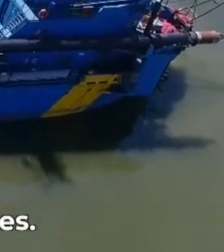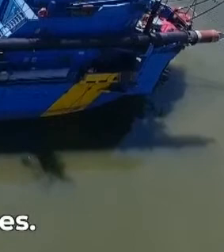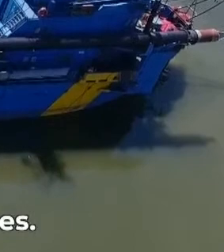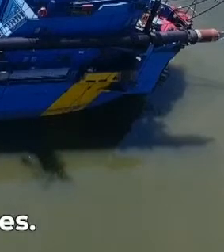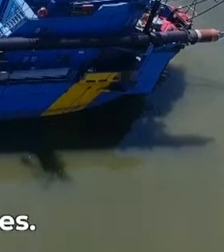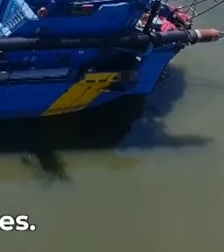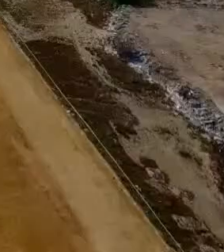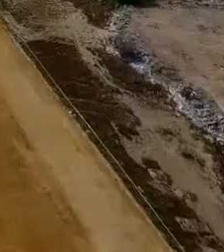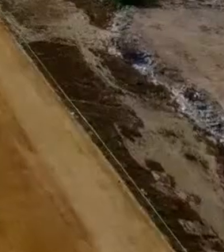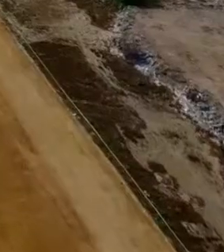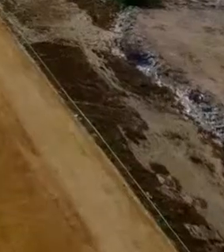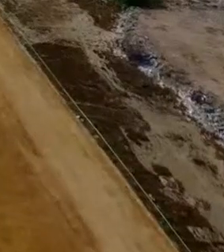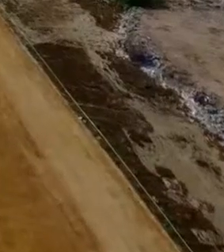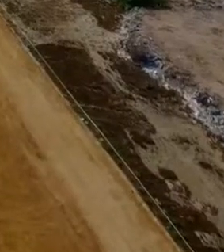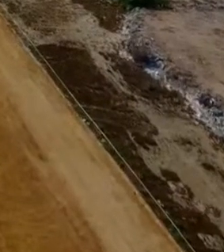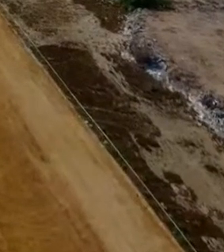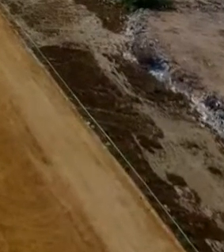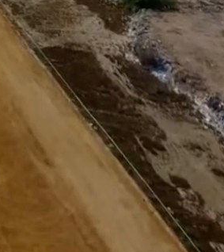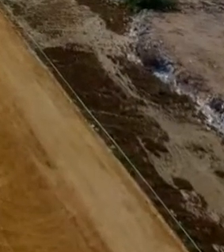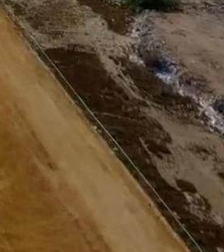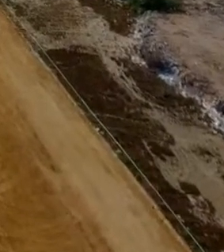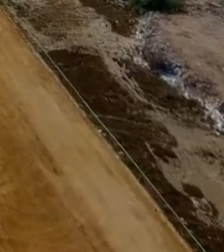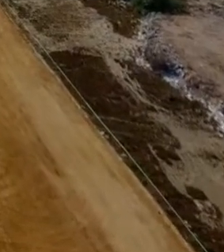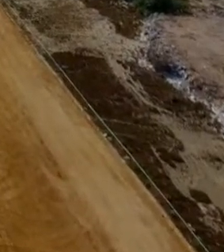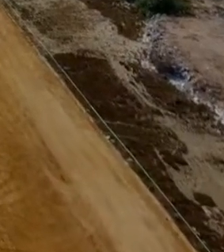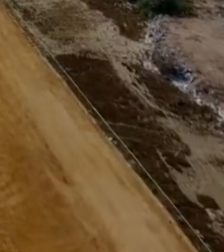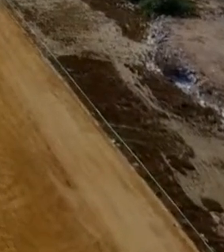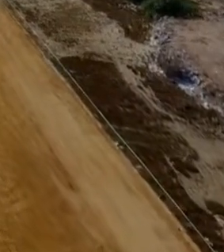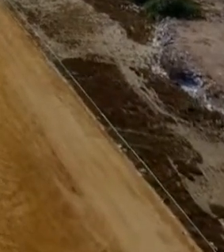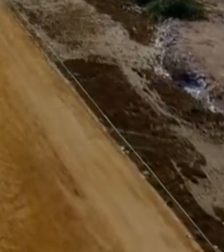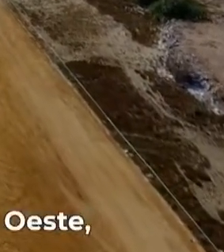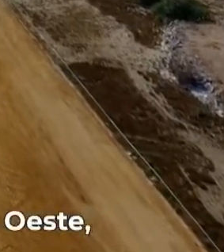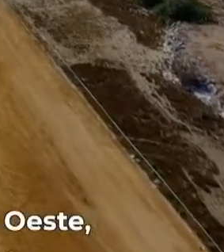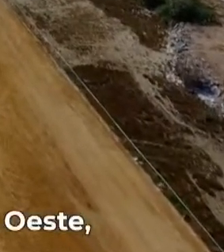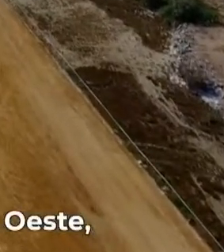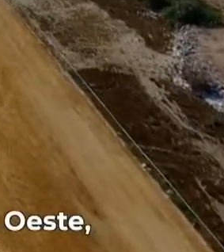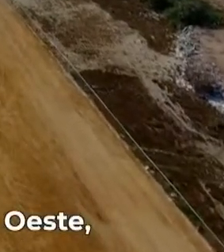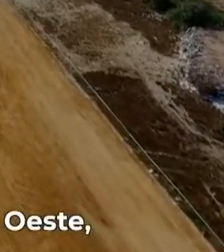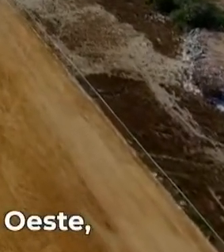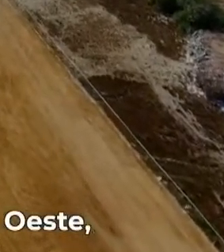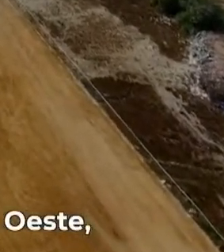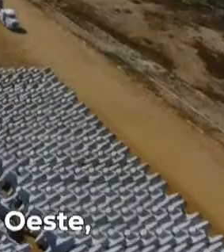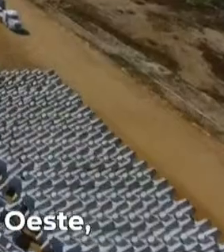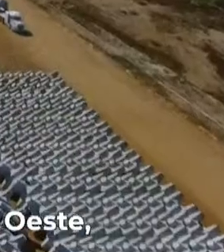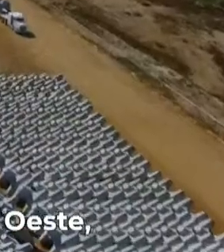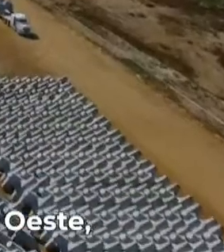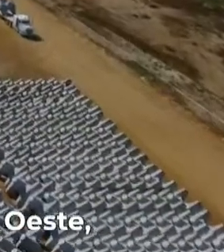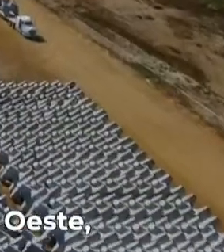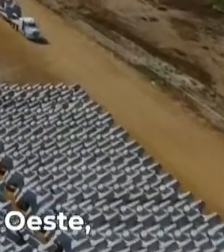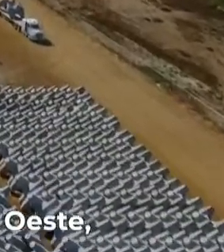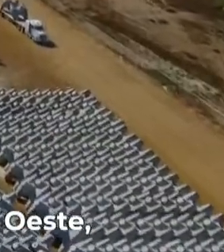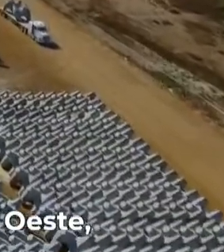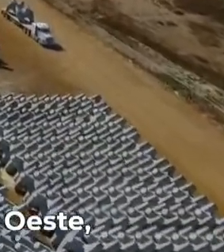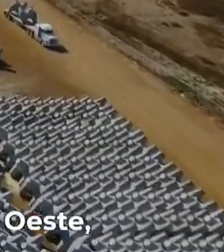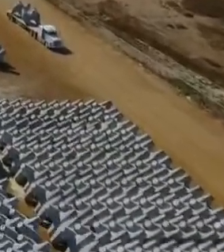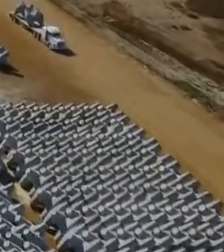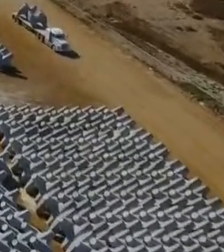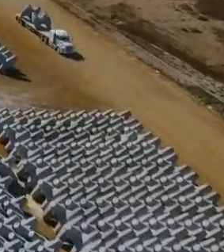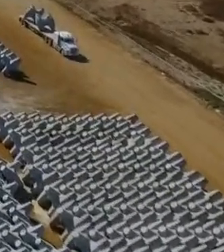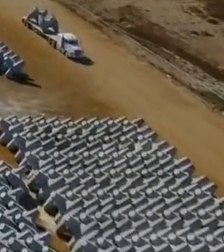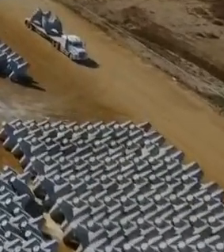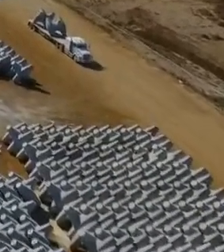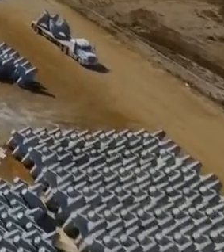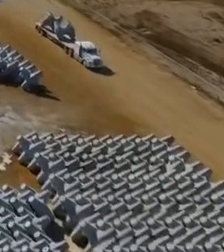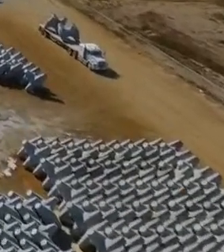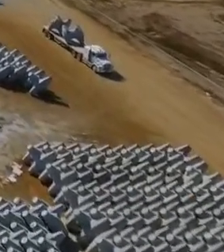de embarcaciones. El puerto de Salina Cruz continúa con la construcción del rompeolas oeste. Se